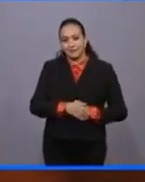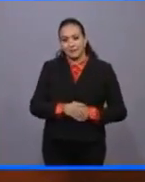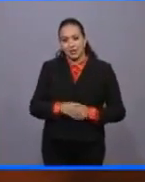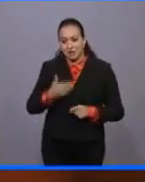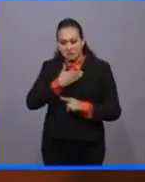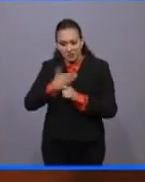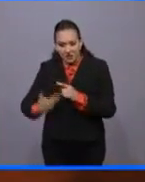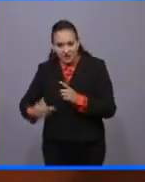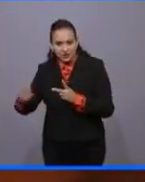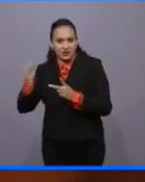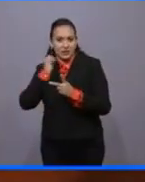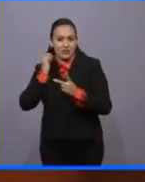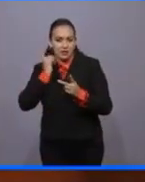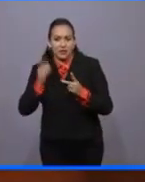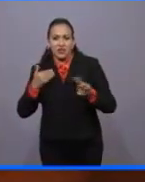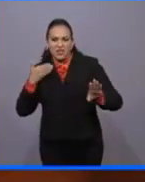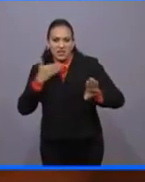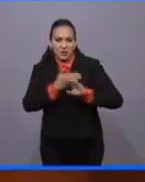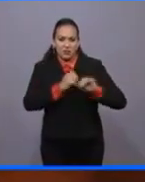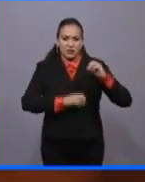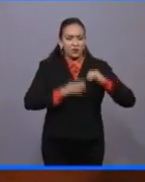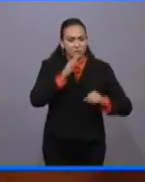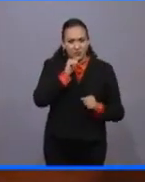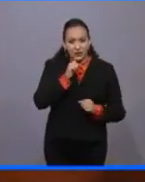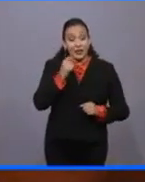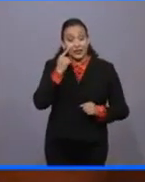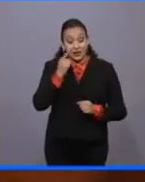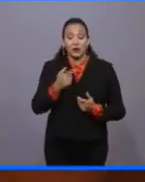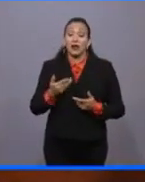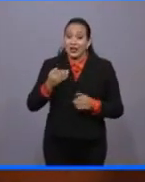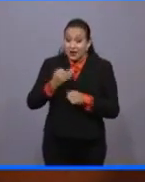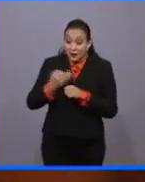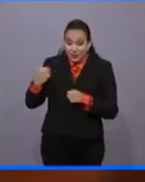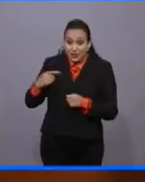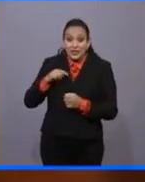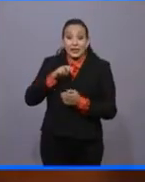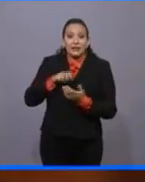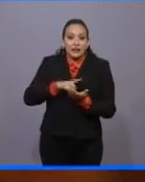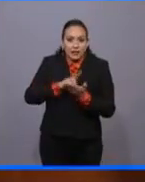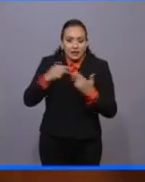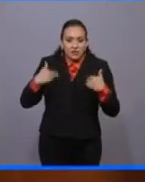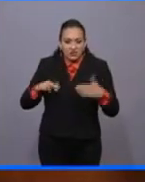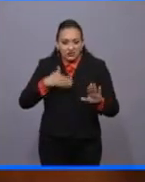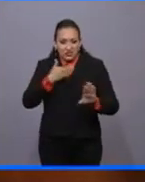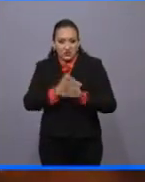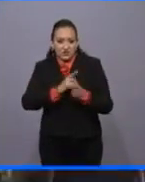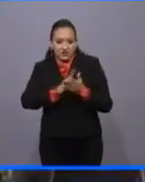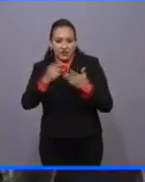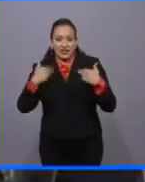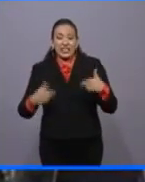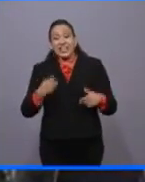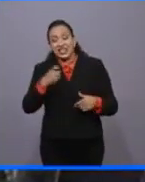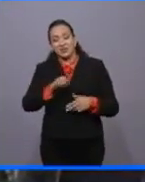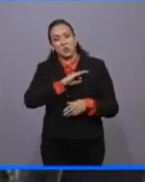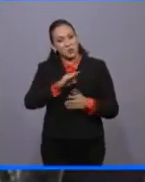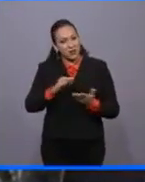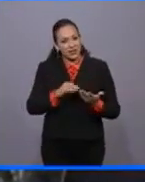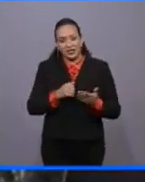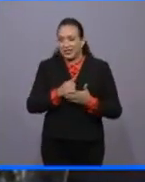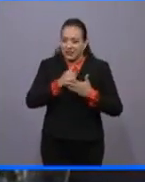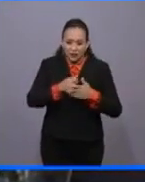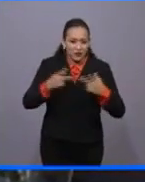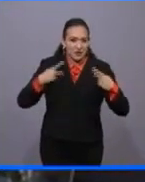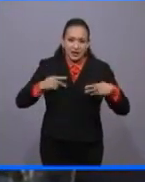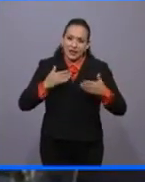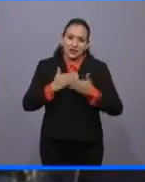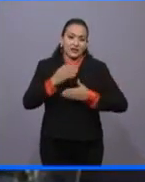Ante el Consejo de Derechos Humanos se explicó que recientemente se aprobaron leyes en aquel país que podrían reducir la rendición de cuentas